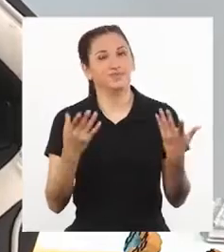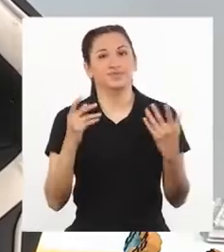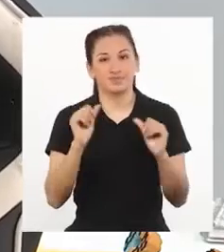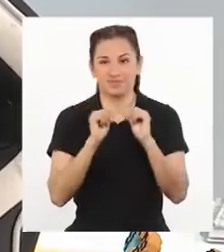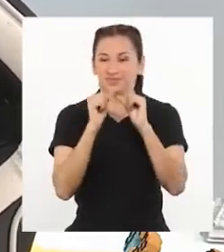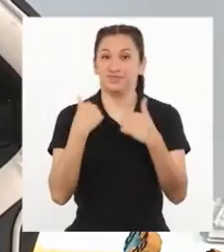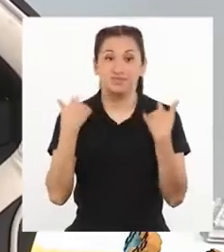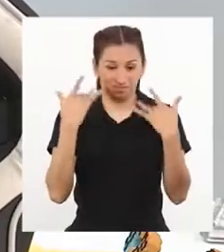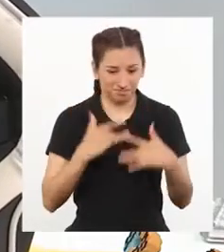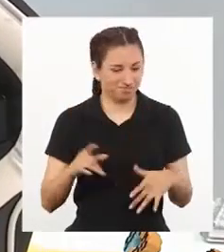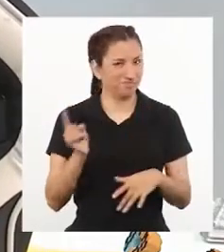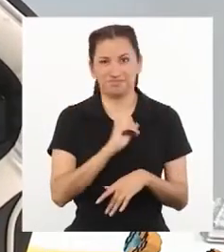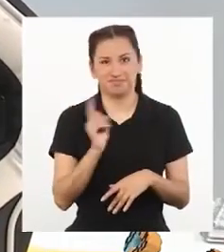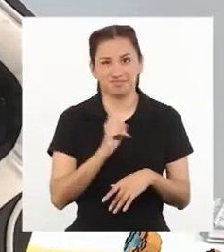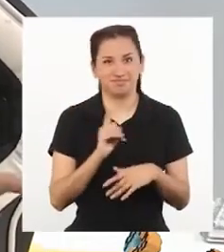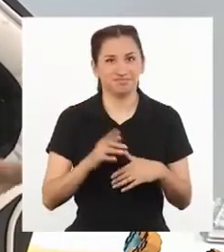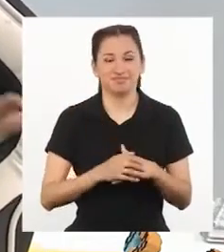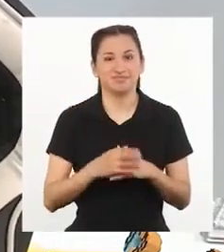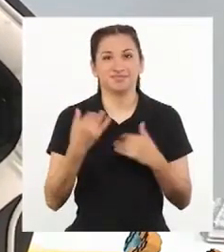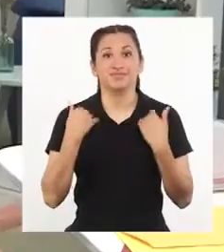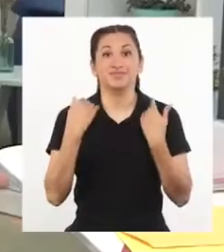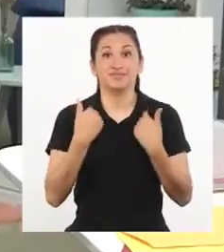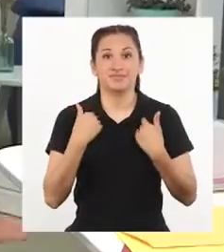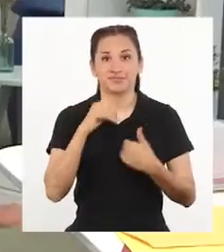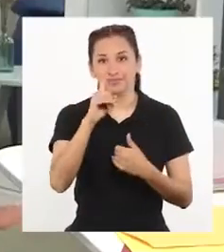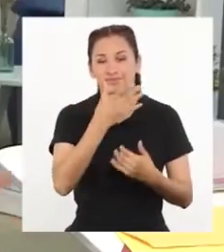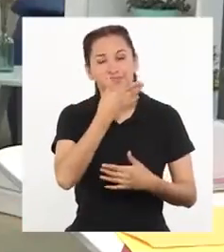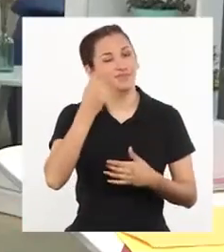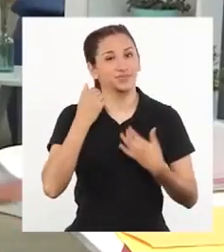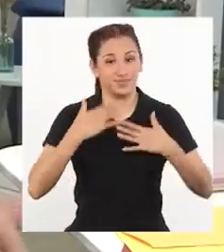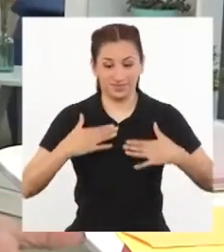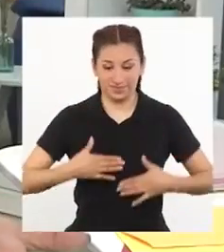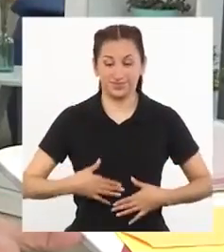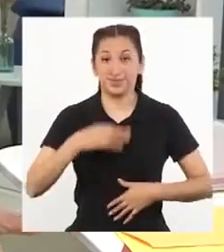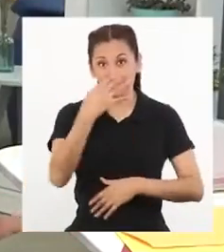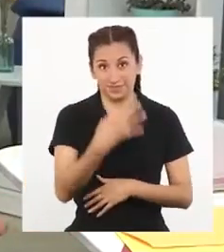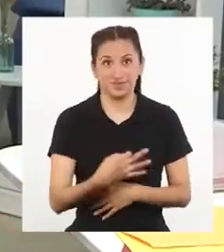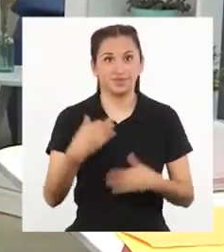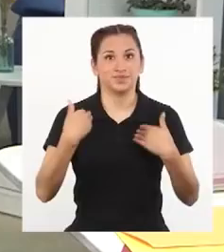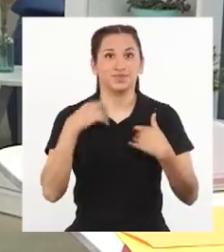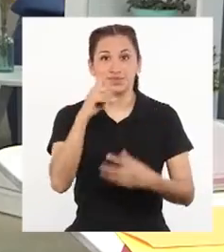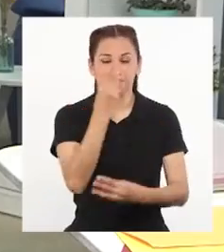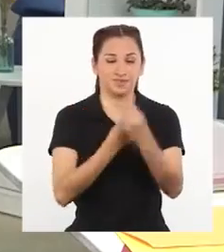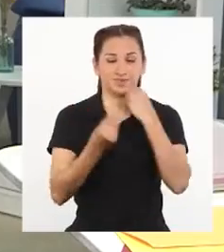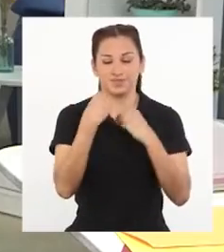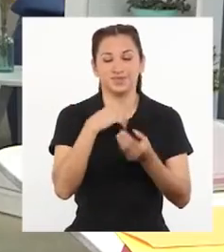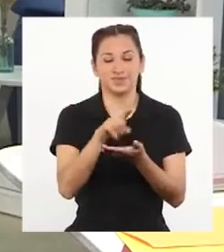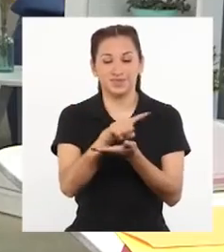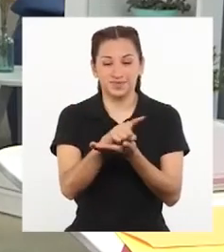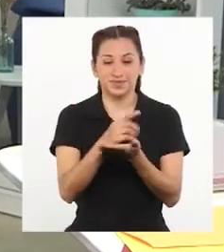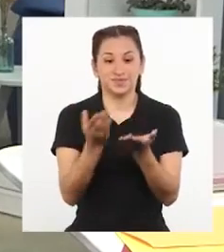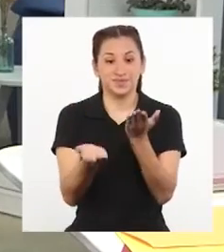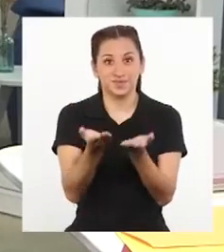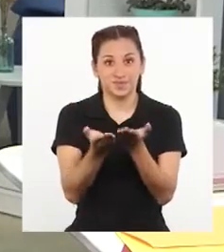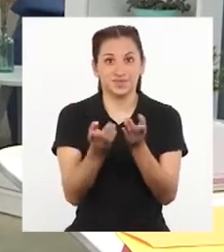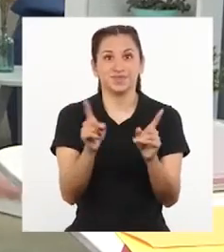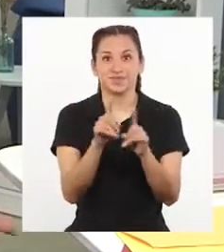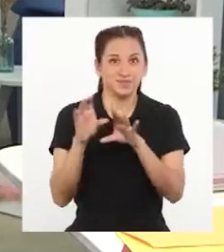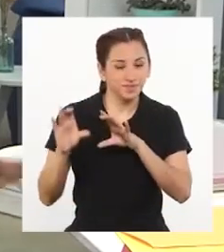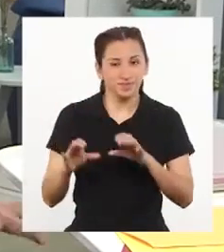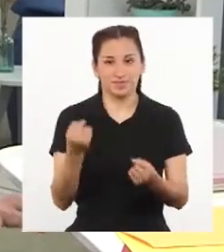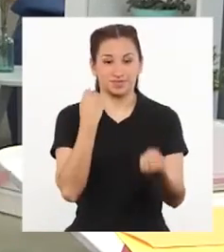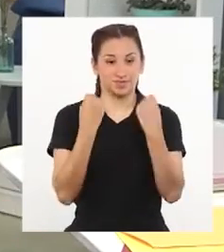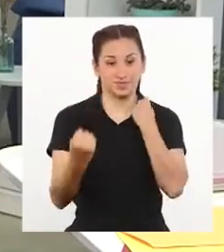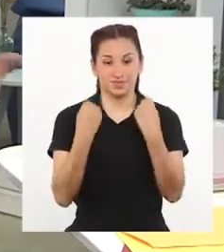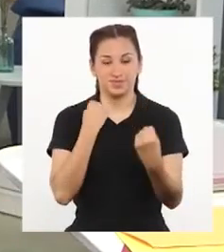pues es imposible seguir triste o sentirse mal. Y tendremos un mejor estado físico, ¿no? Tener una alimentación balanceada y